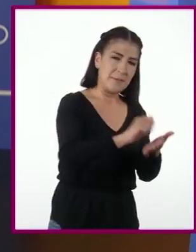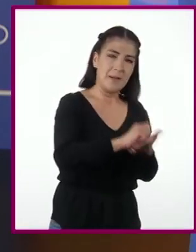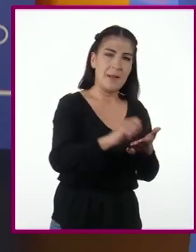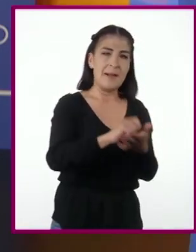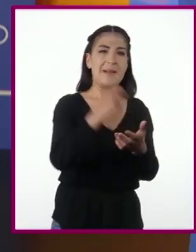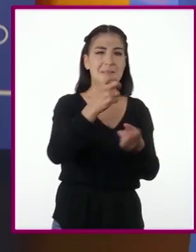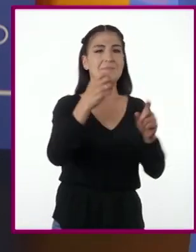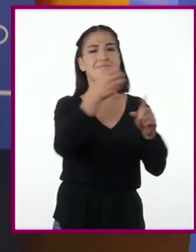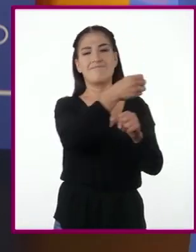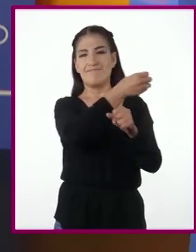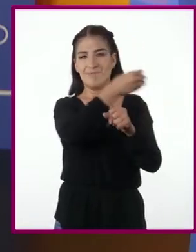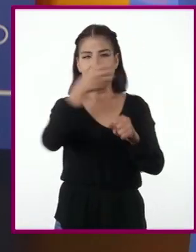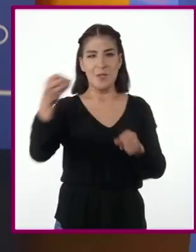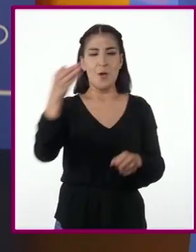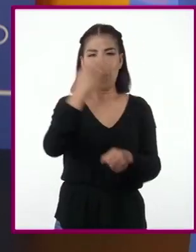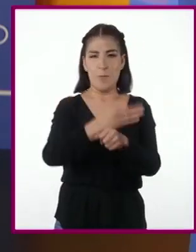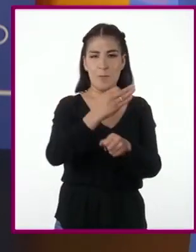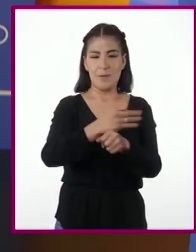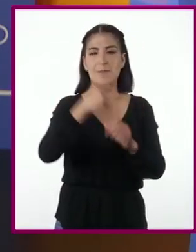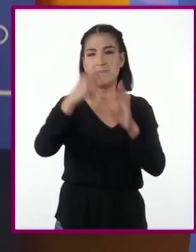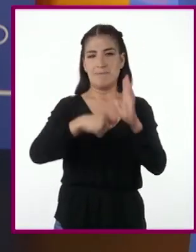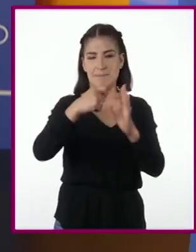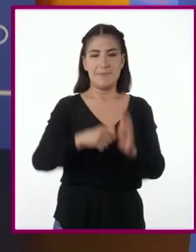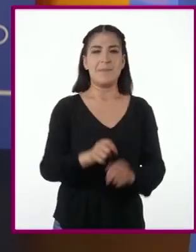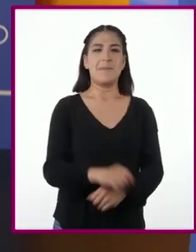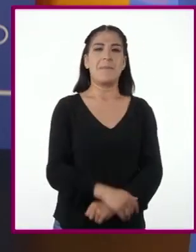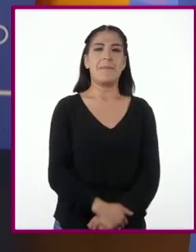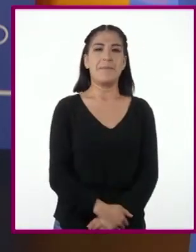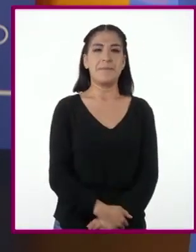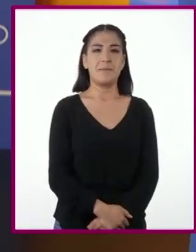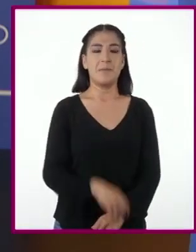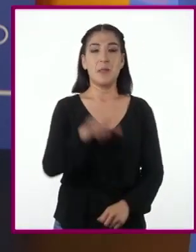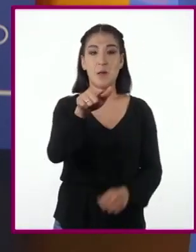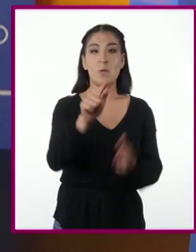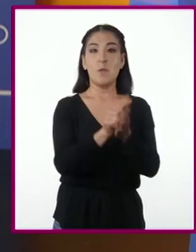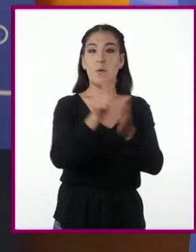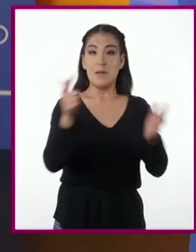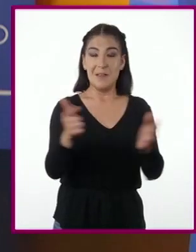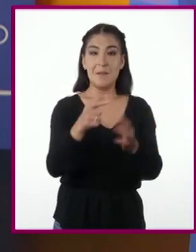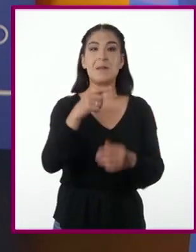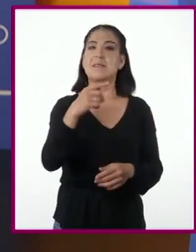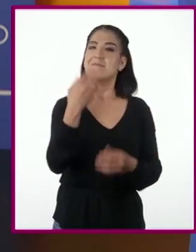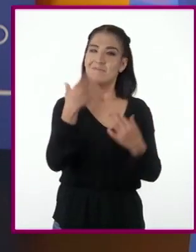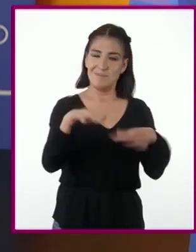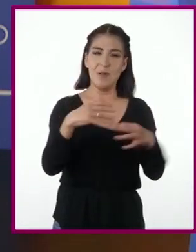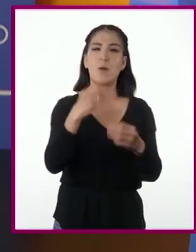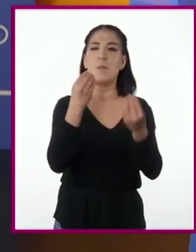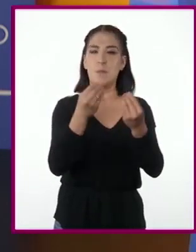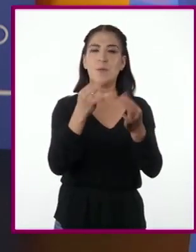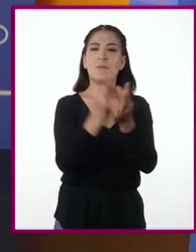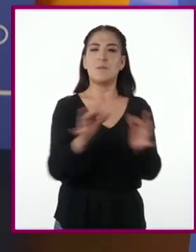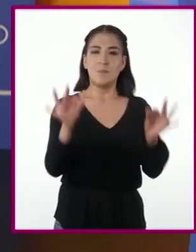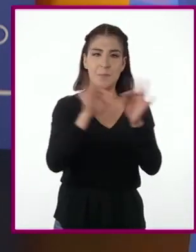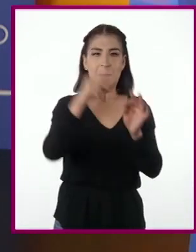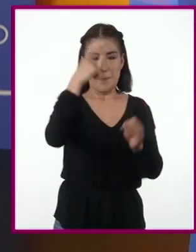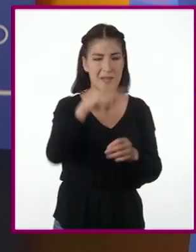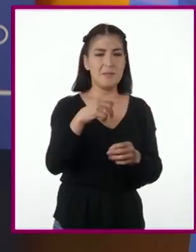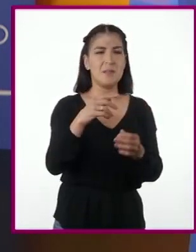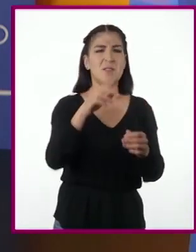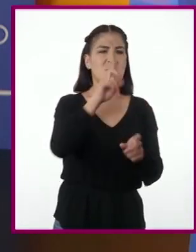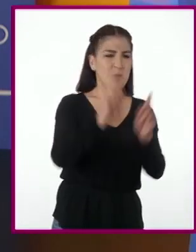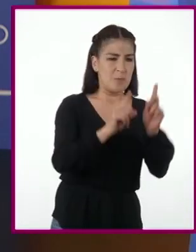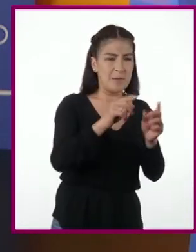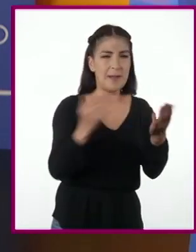el planteamiento de la sesión. Tu libro de texto es de gran utilidad para que consultes y